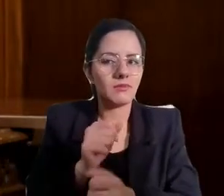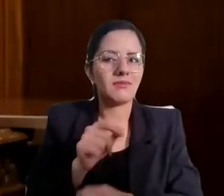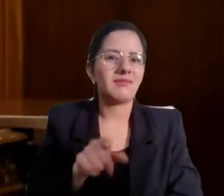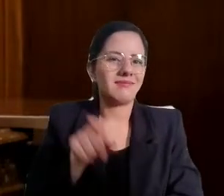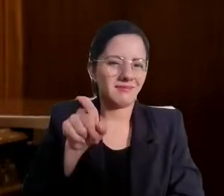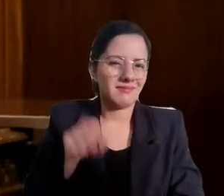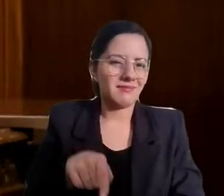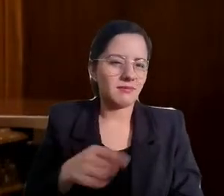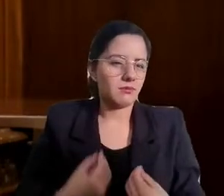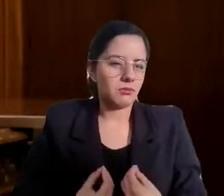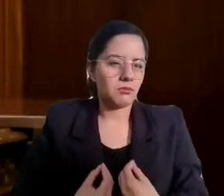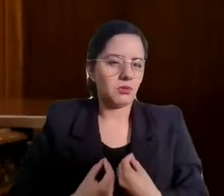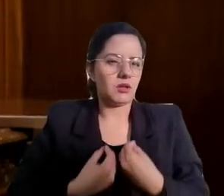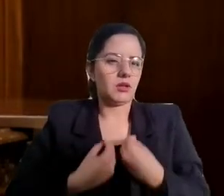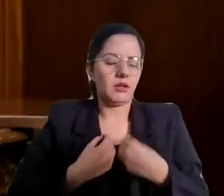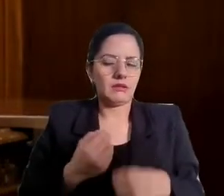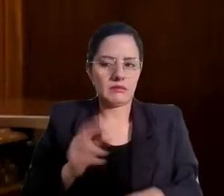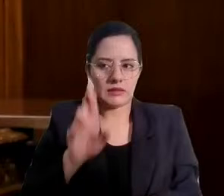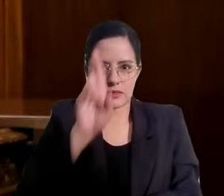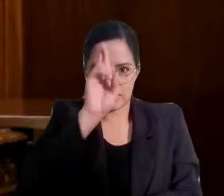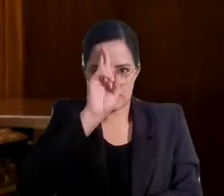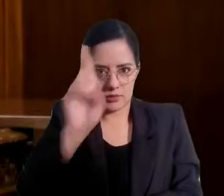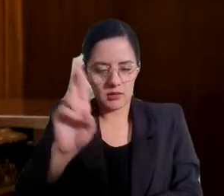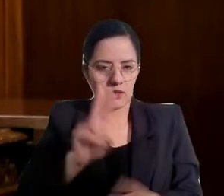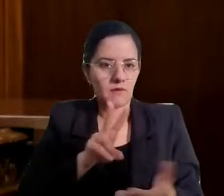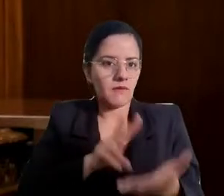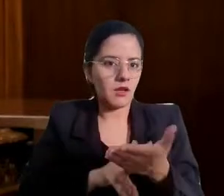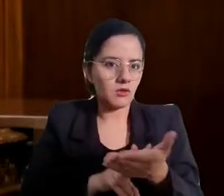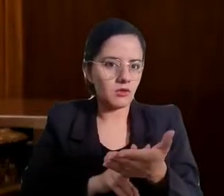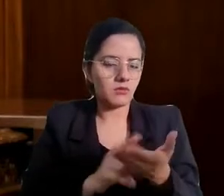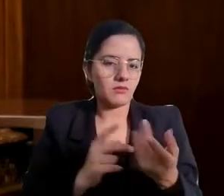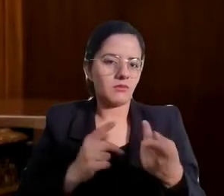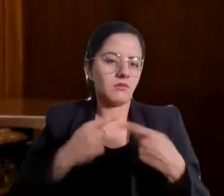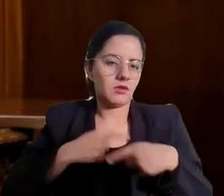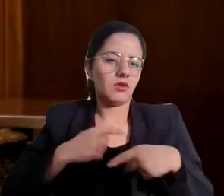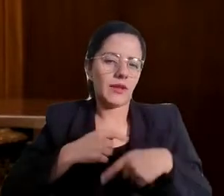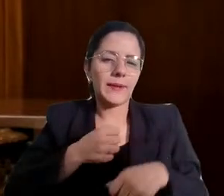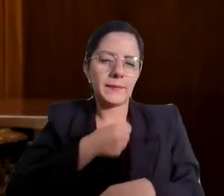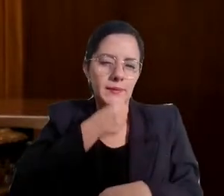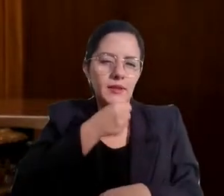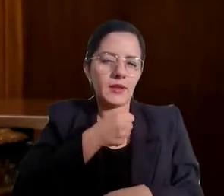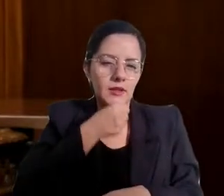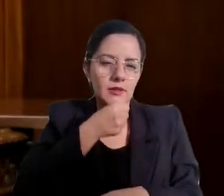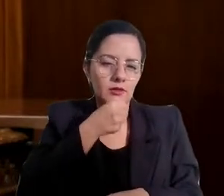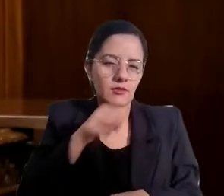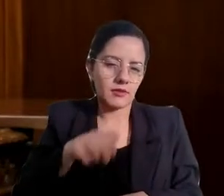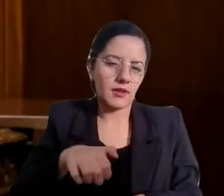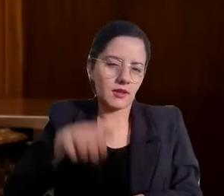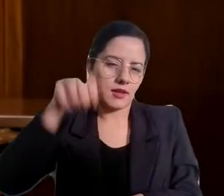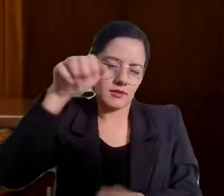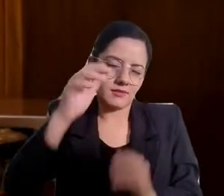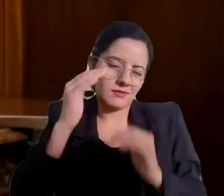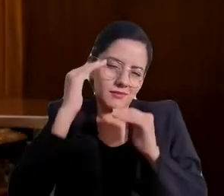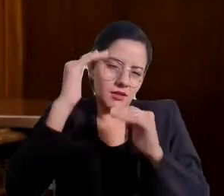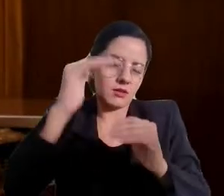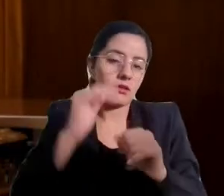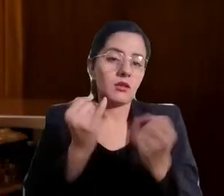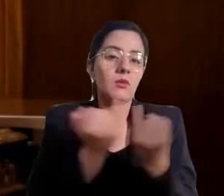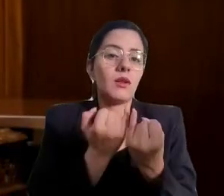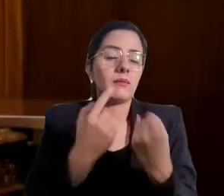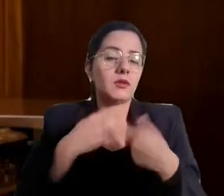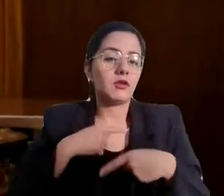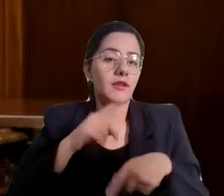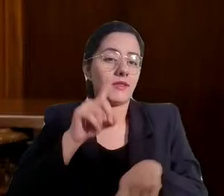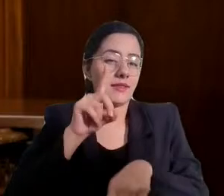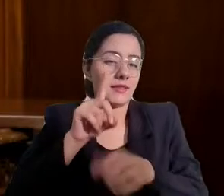cualquier situación en la vida de las personas adultas mayores y de las personas con discapacidad, ya